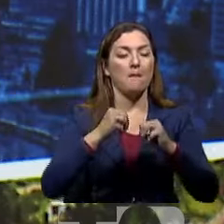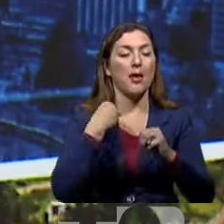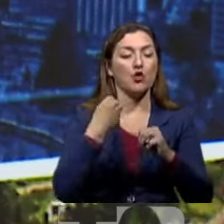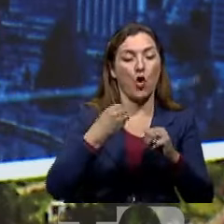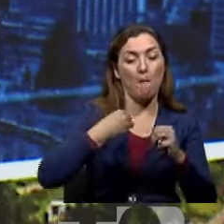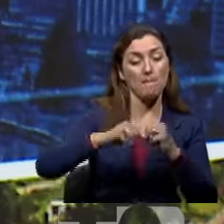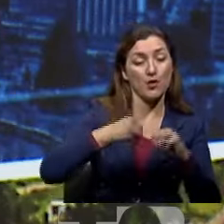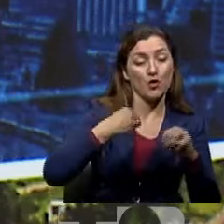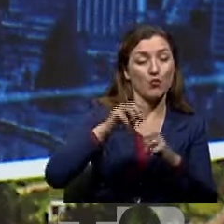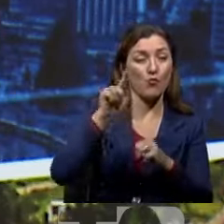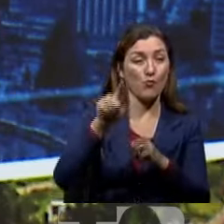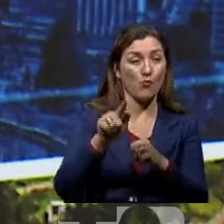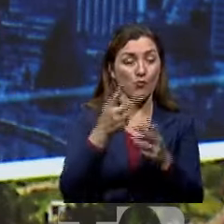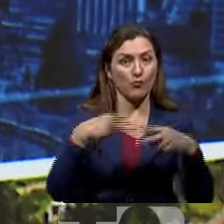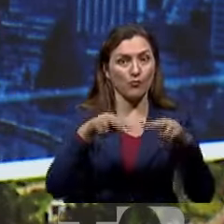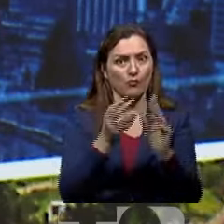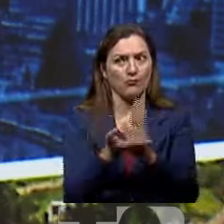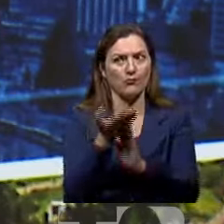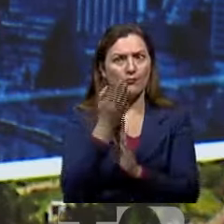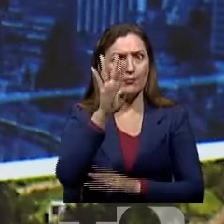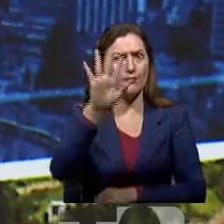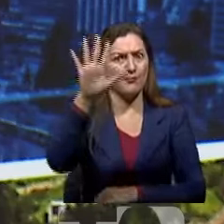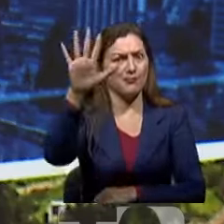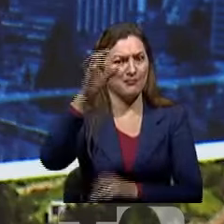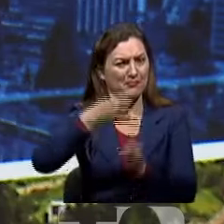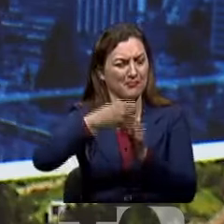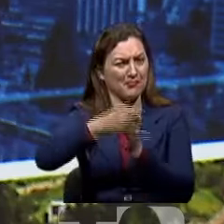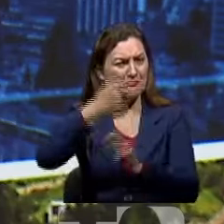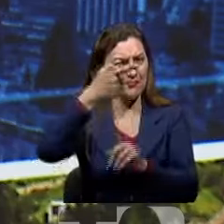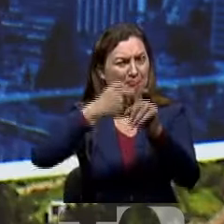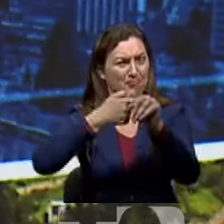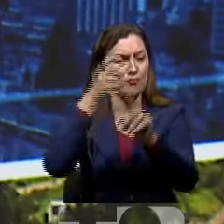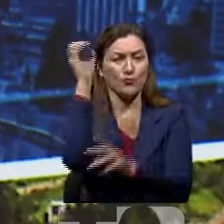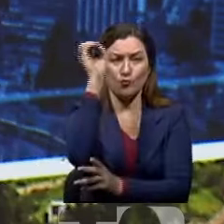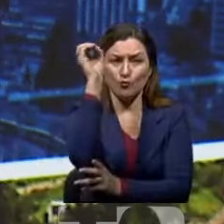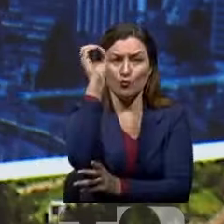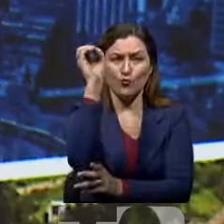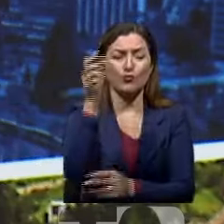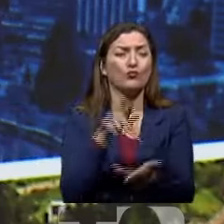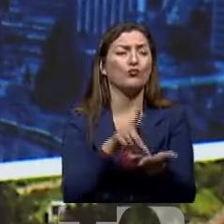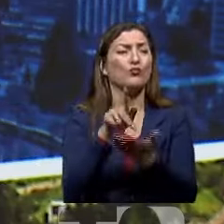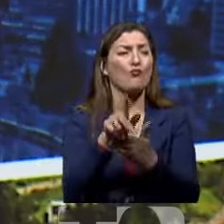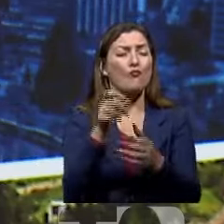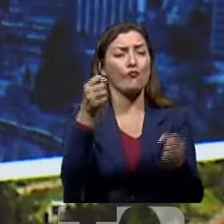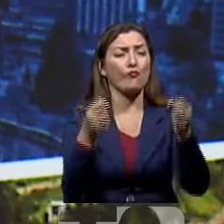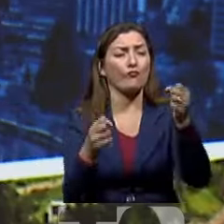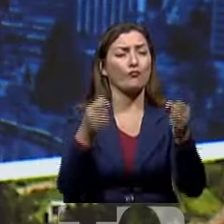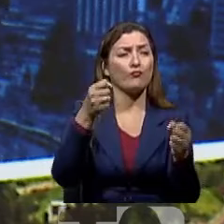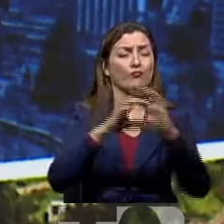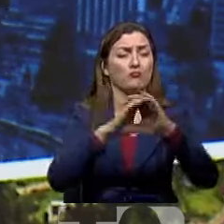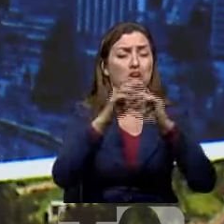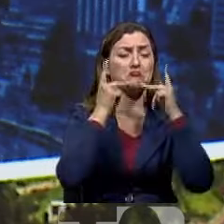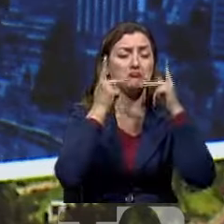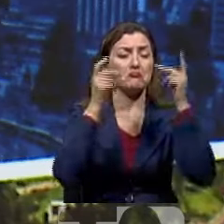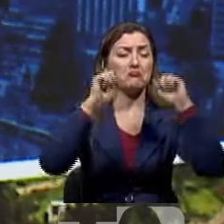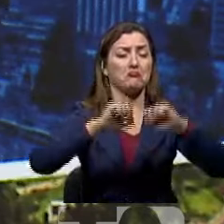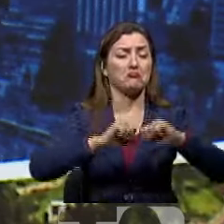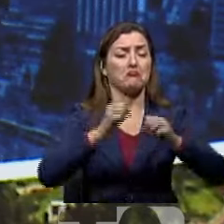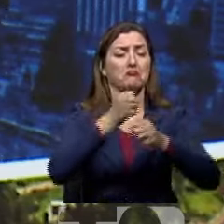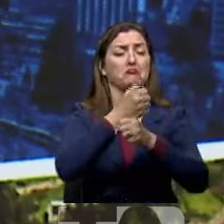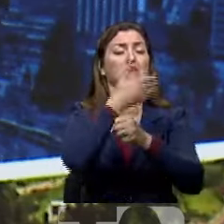Guayaquil aumentará a 45 centavos desde el mes de octubre. También podrán cobrar esta tarifa los transportistas urbanos que